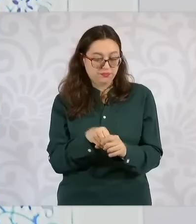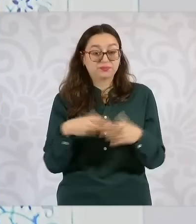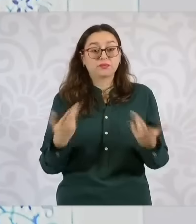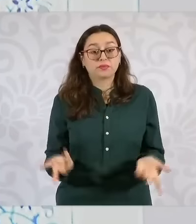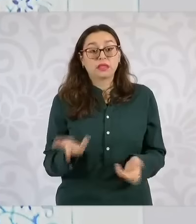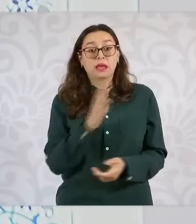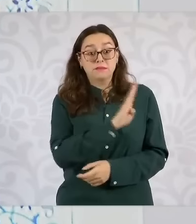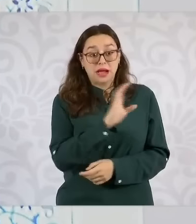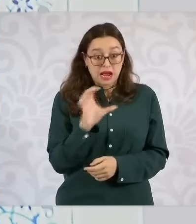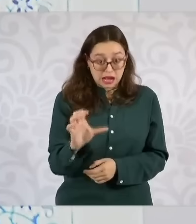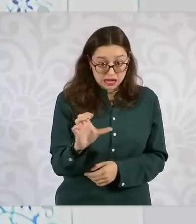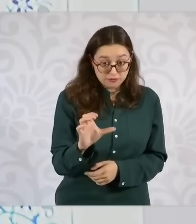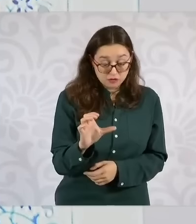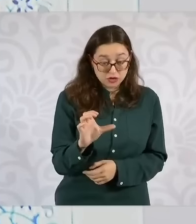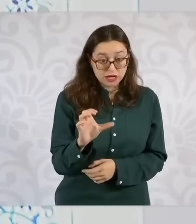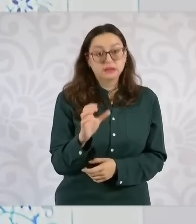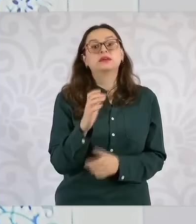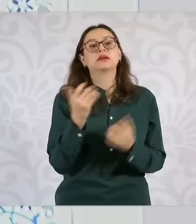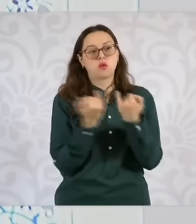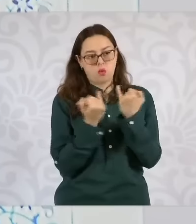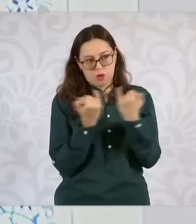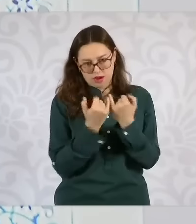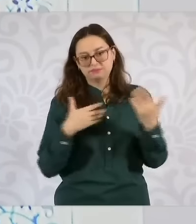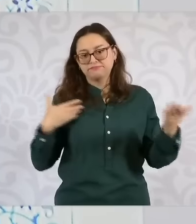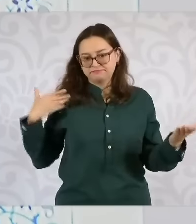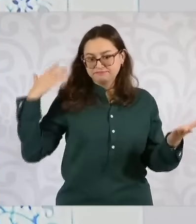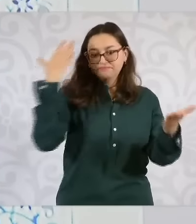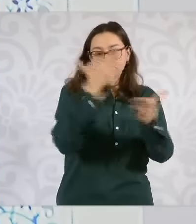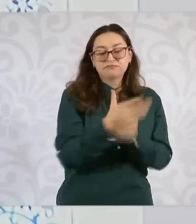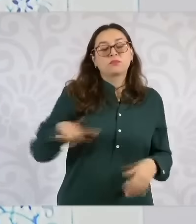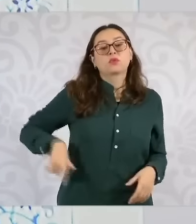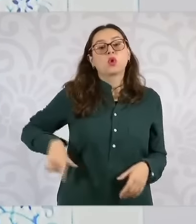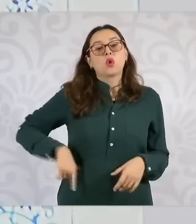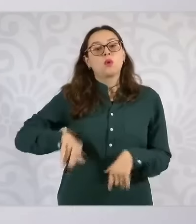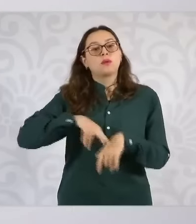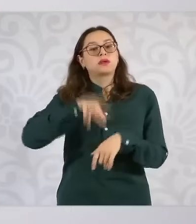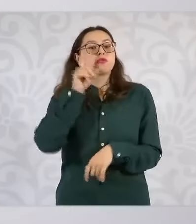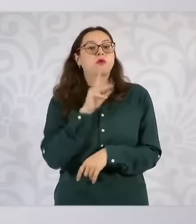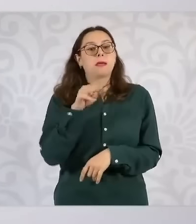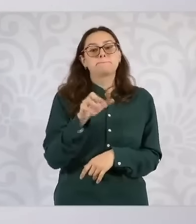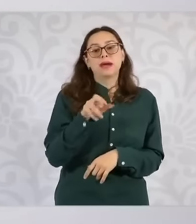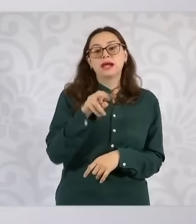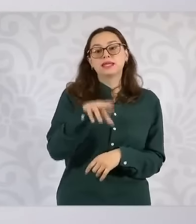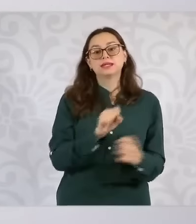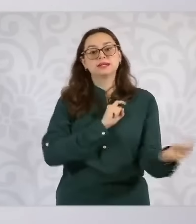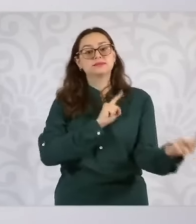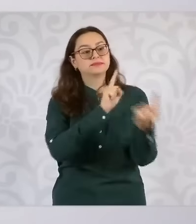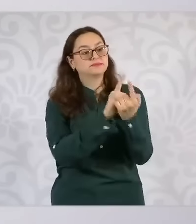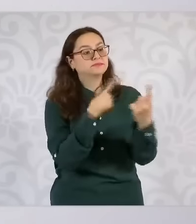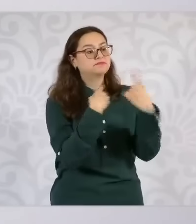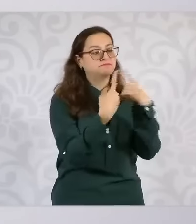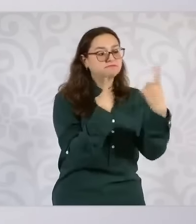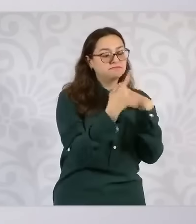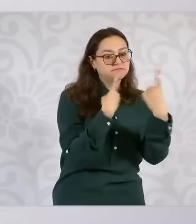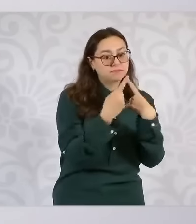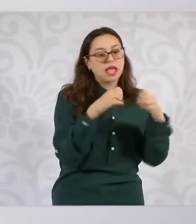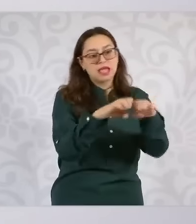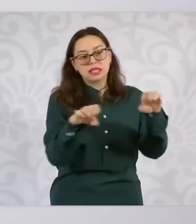California, pues va a ser así, nos vamos a reunir con la gobernadora Marina del Pilar, su gabinete y una parte del